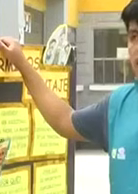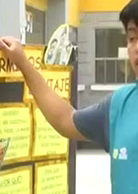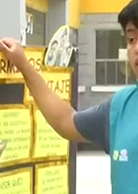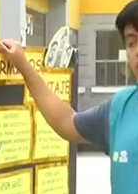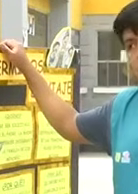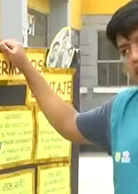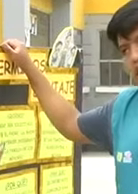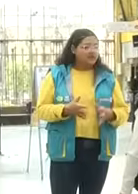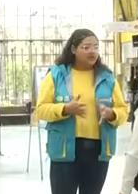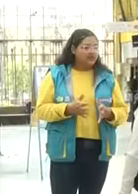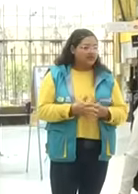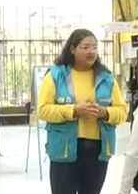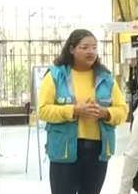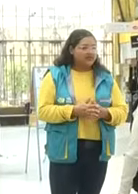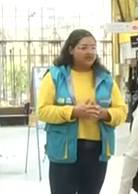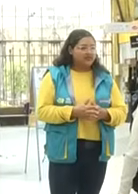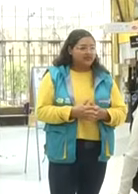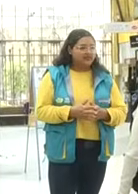cosas.